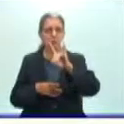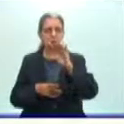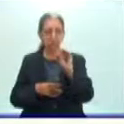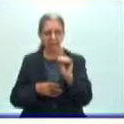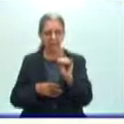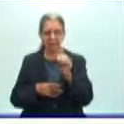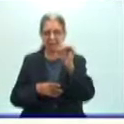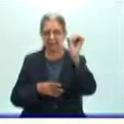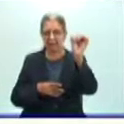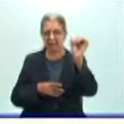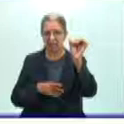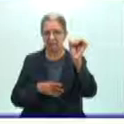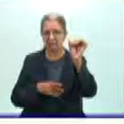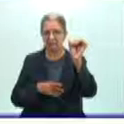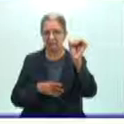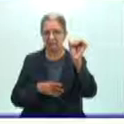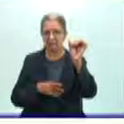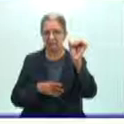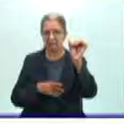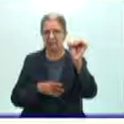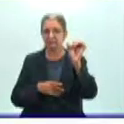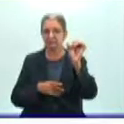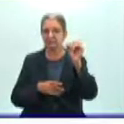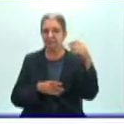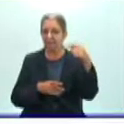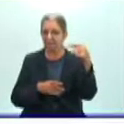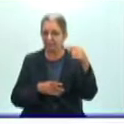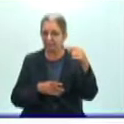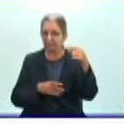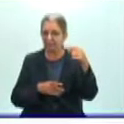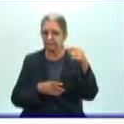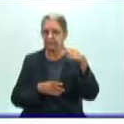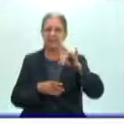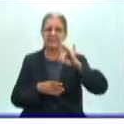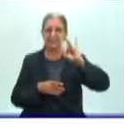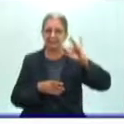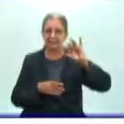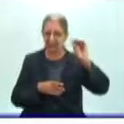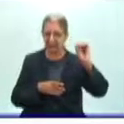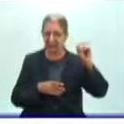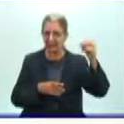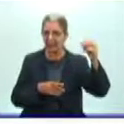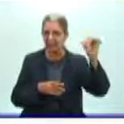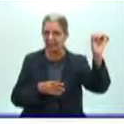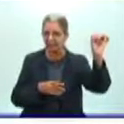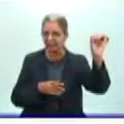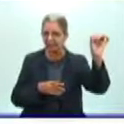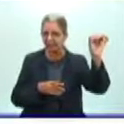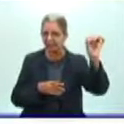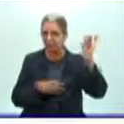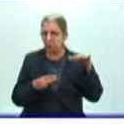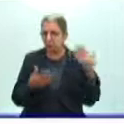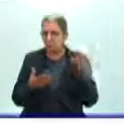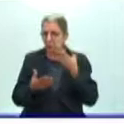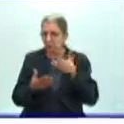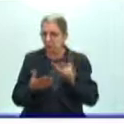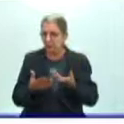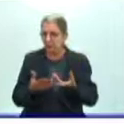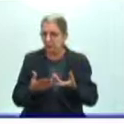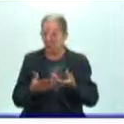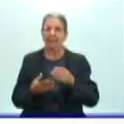vuelves a obtener los 20 grados igual que en el ejercicio anterior. Vamos a ver cómo debe quedarte